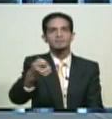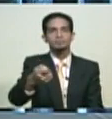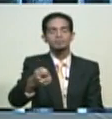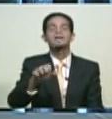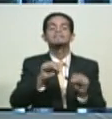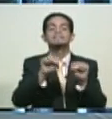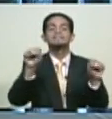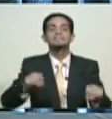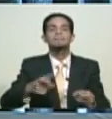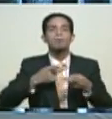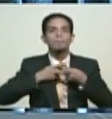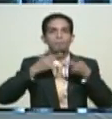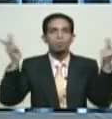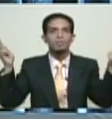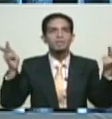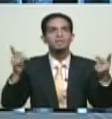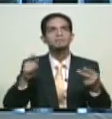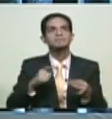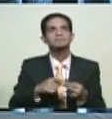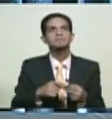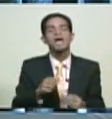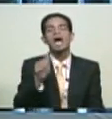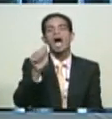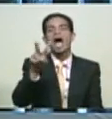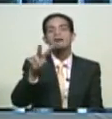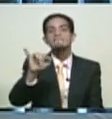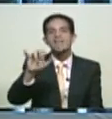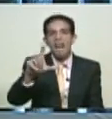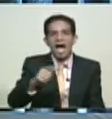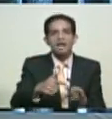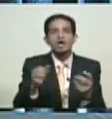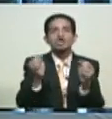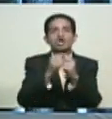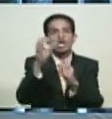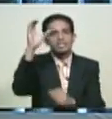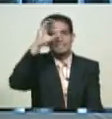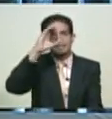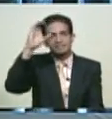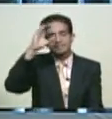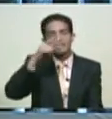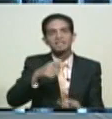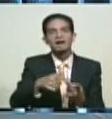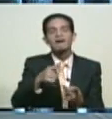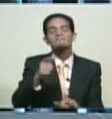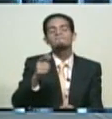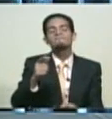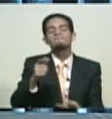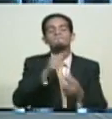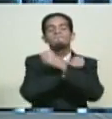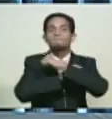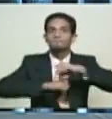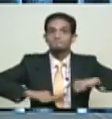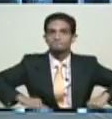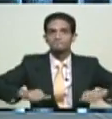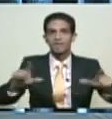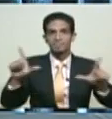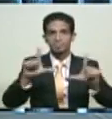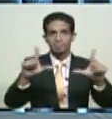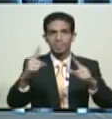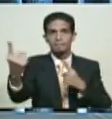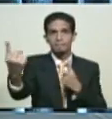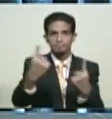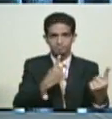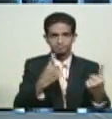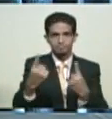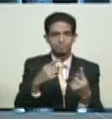público colombeia ávila tv conciencia tv tv fan quienes están presentes ya todas